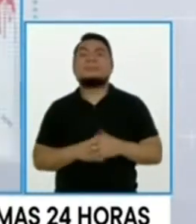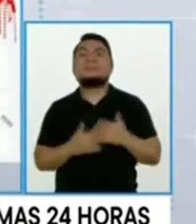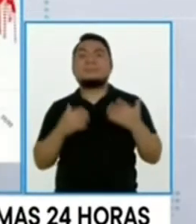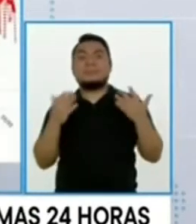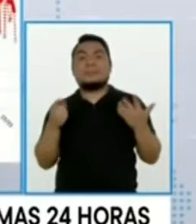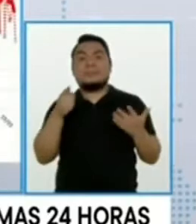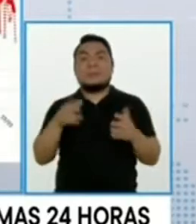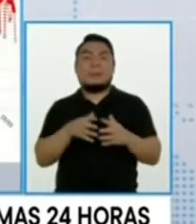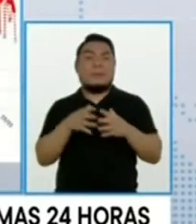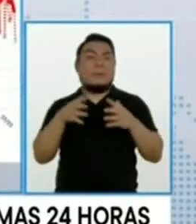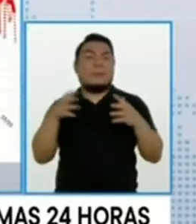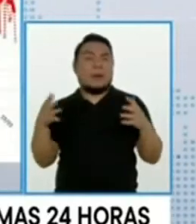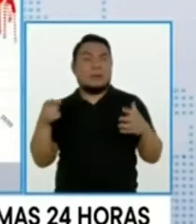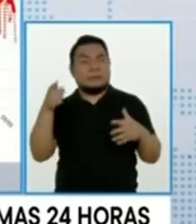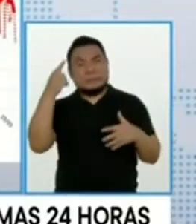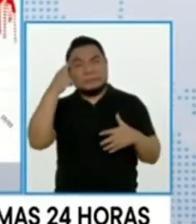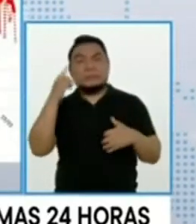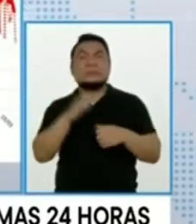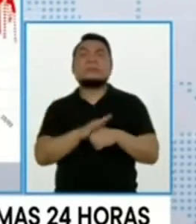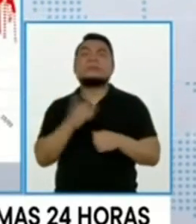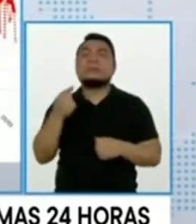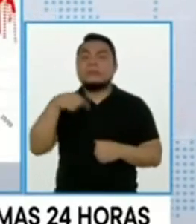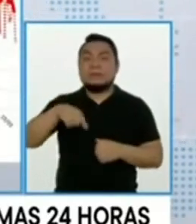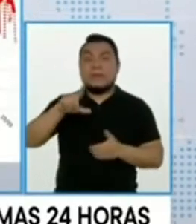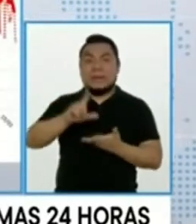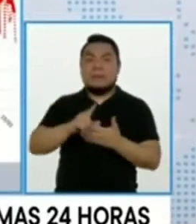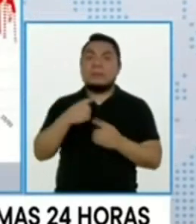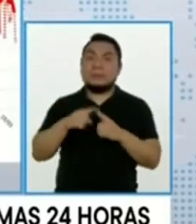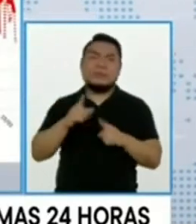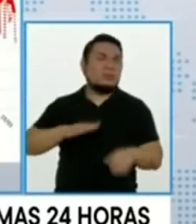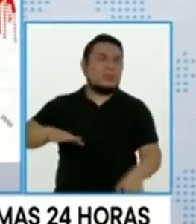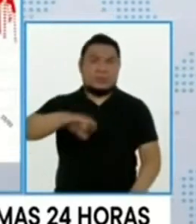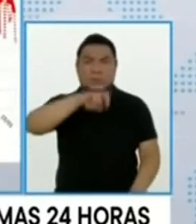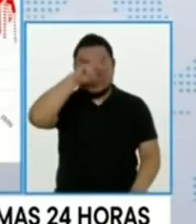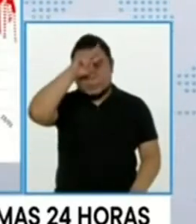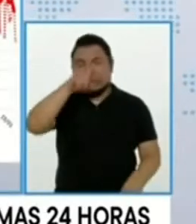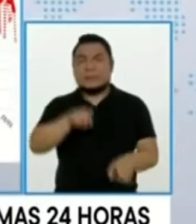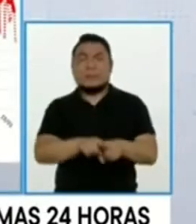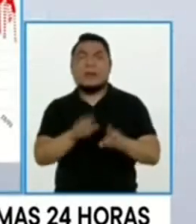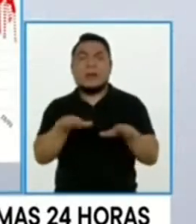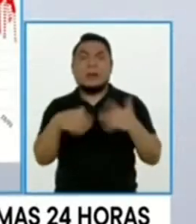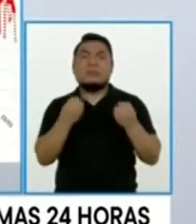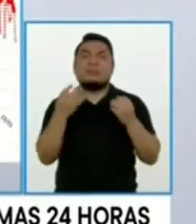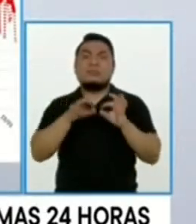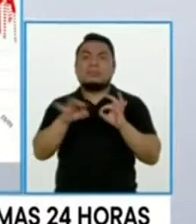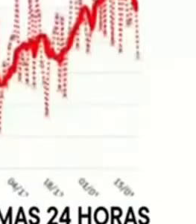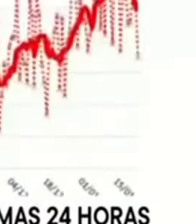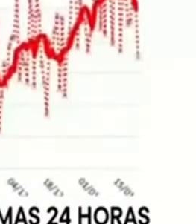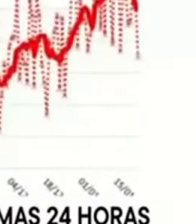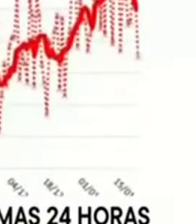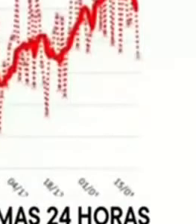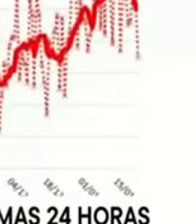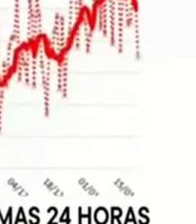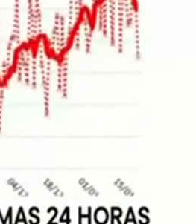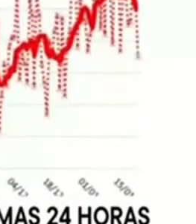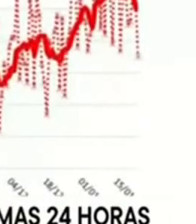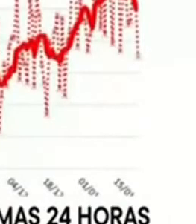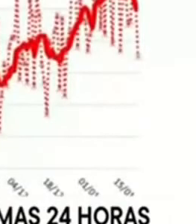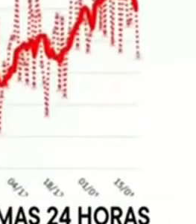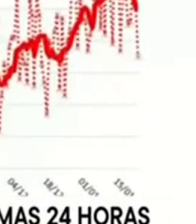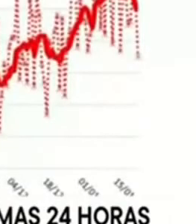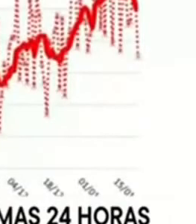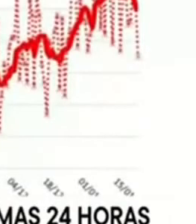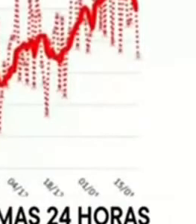Este incremento de capacidad no solamente debe ocurrir en Lima, sino a nivel nacional, donde hay muchas otras regiones que ya están al 95,